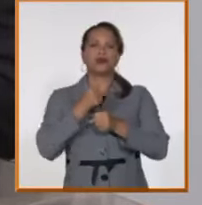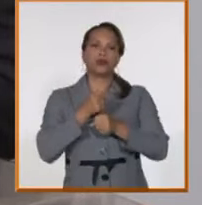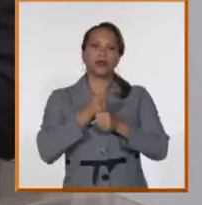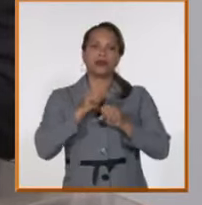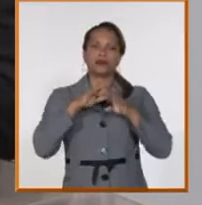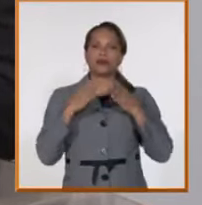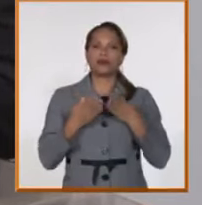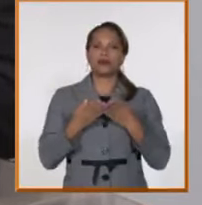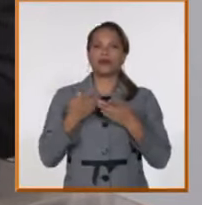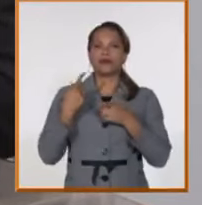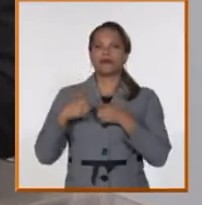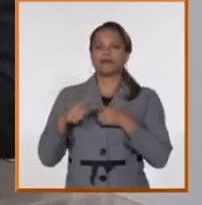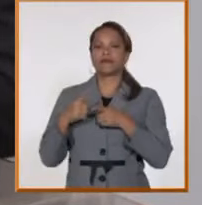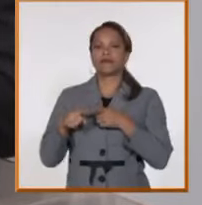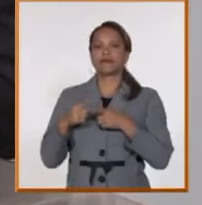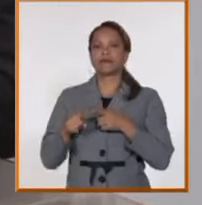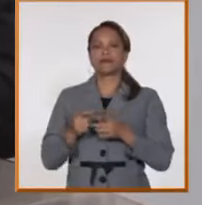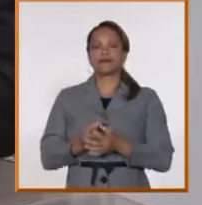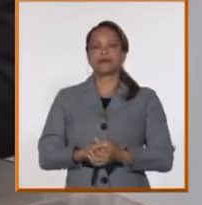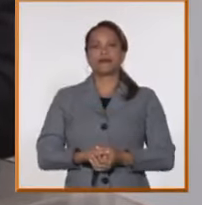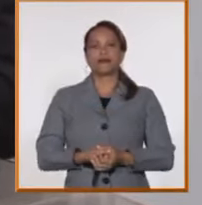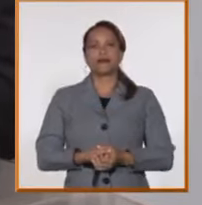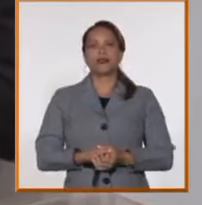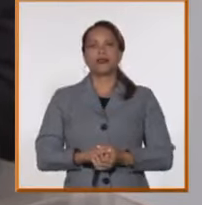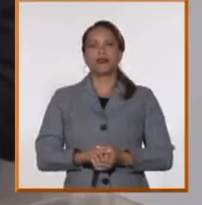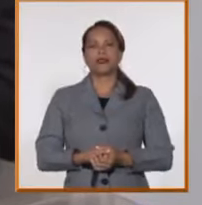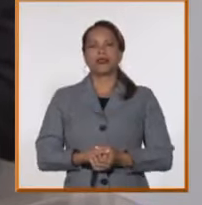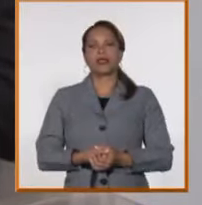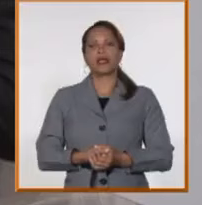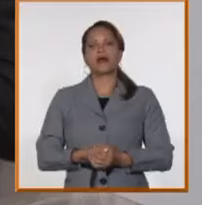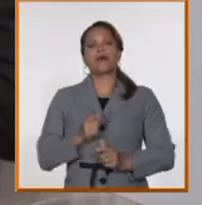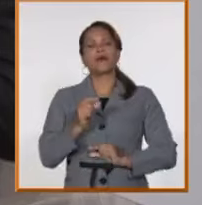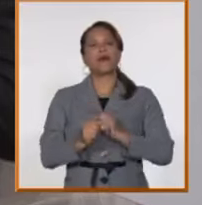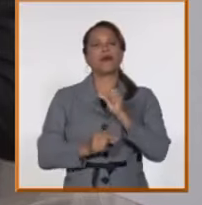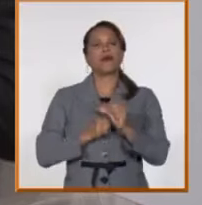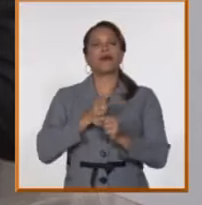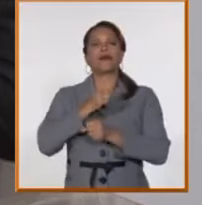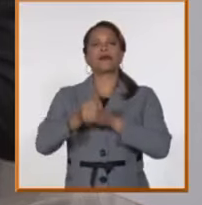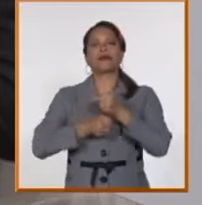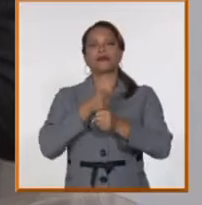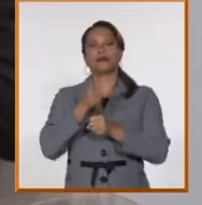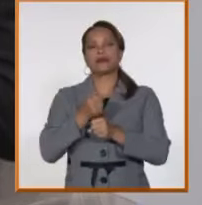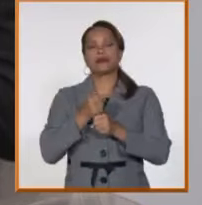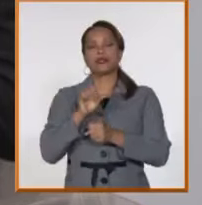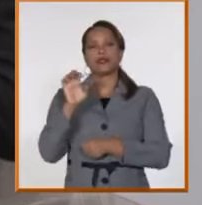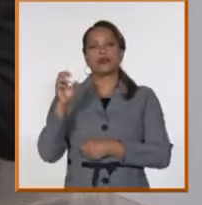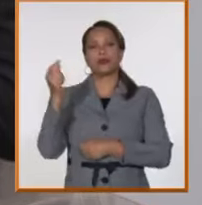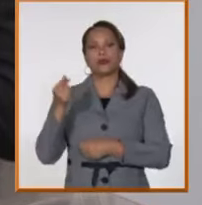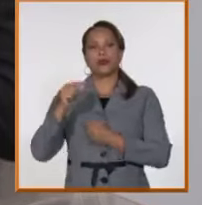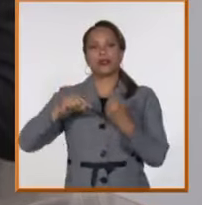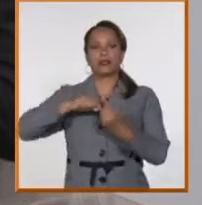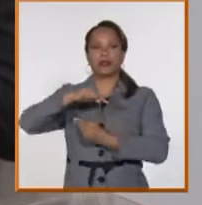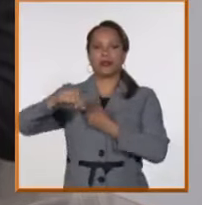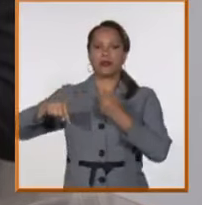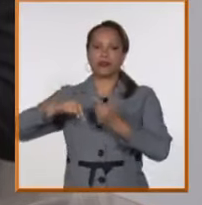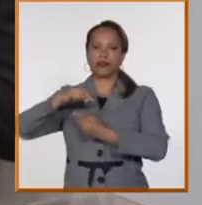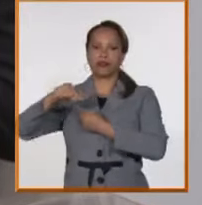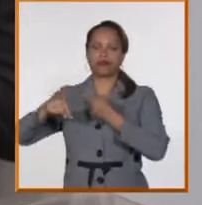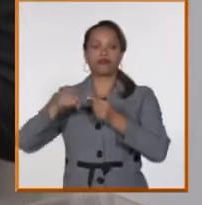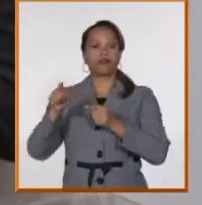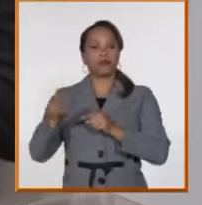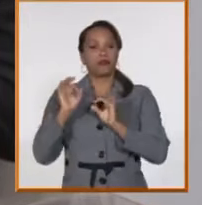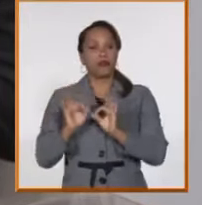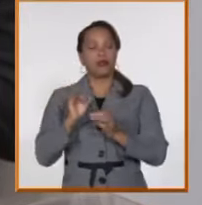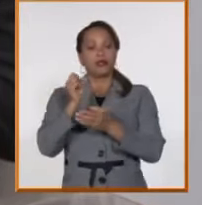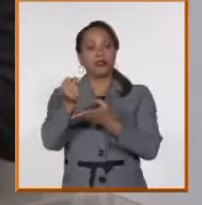nuestros residuos a través haciendo uso de la economía circular y esto nos ha permitido que en